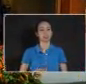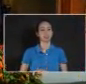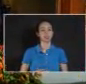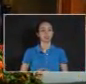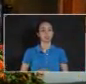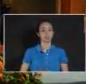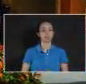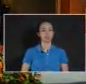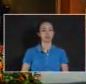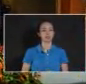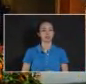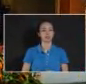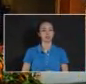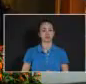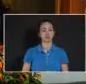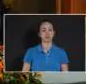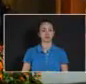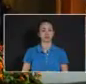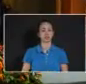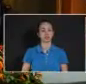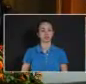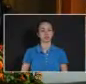la.